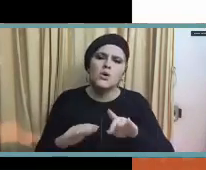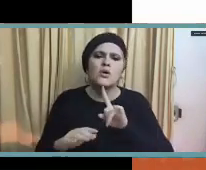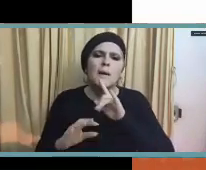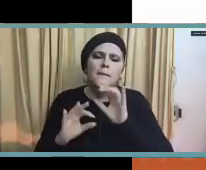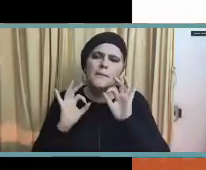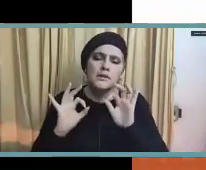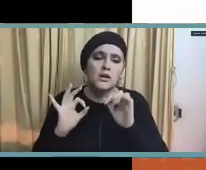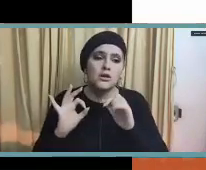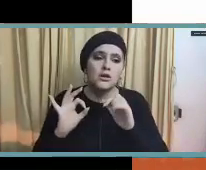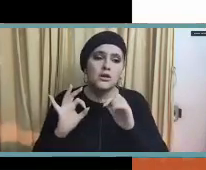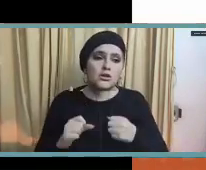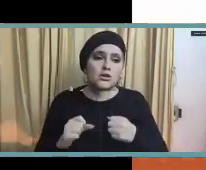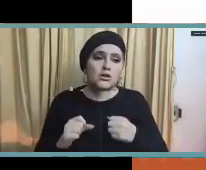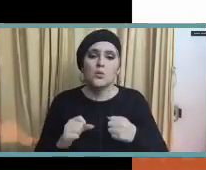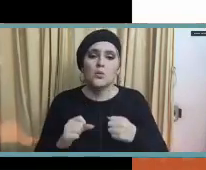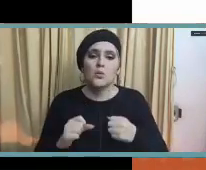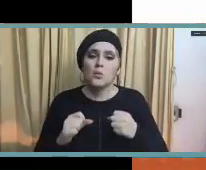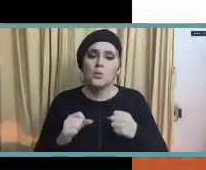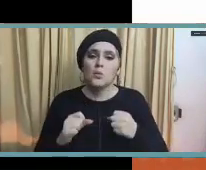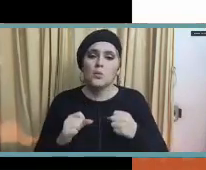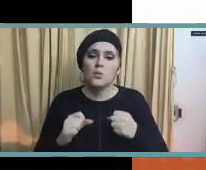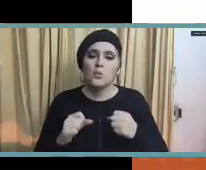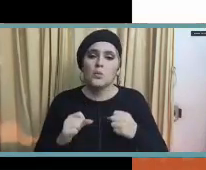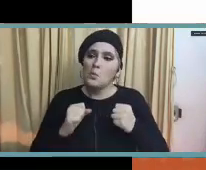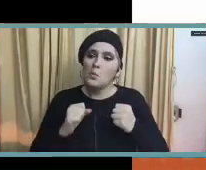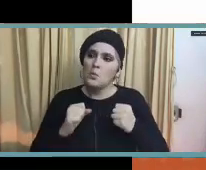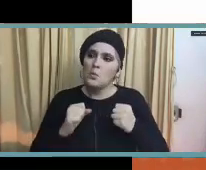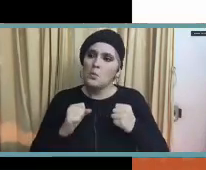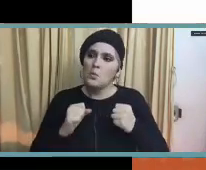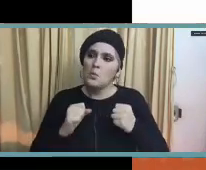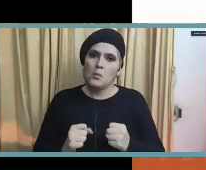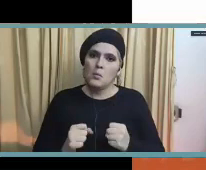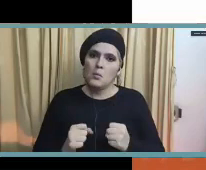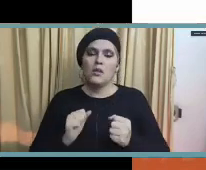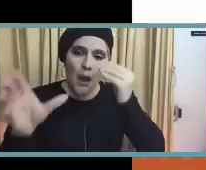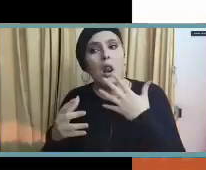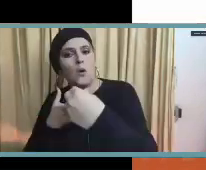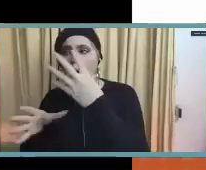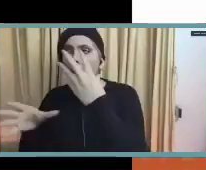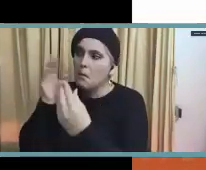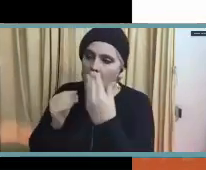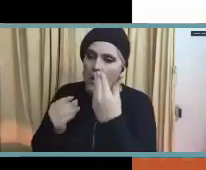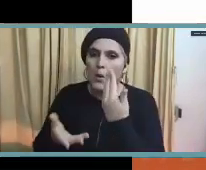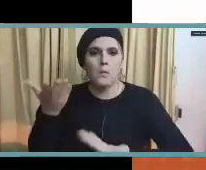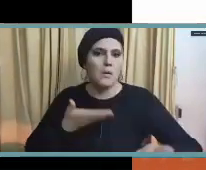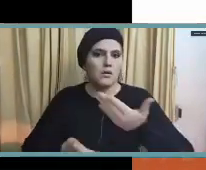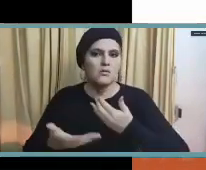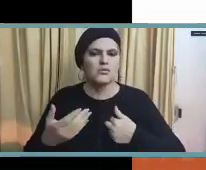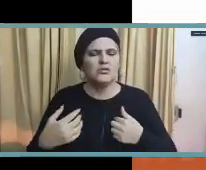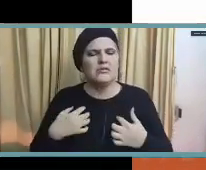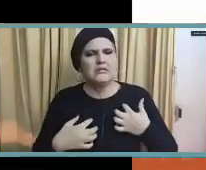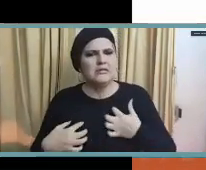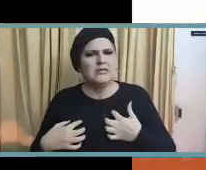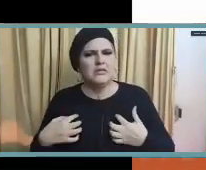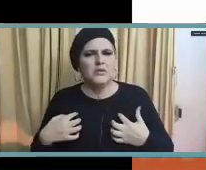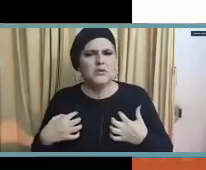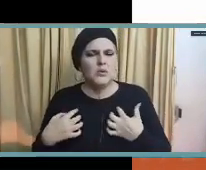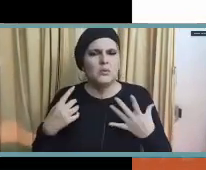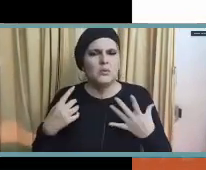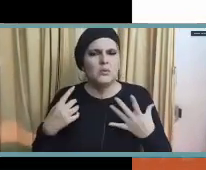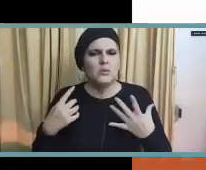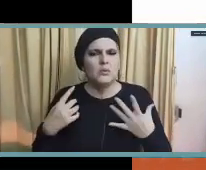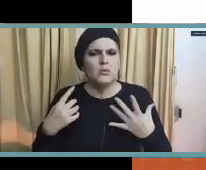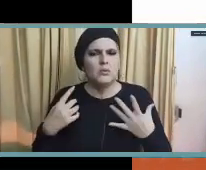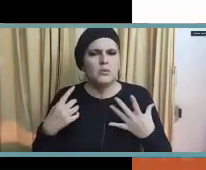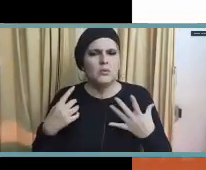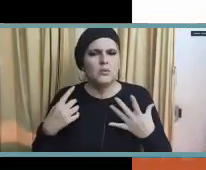y niñas y debo aprender algo de ellas. Tenemos que entonces, por ejemplo, si le molesta el ruido, que lleve audífonos. Si le molesta el ruido, poner estas como